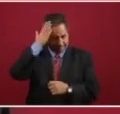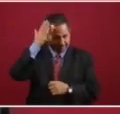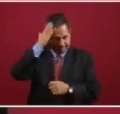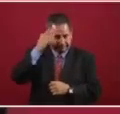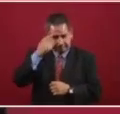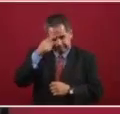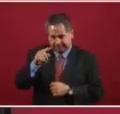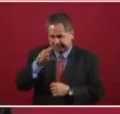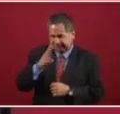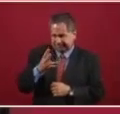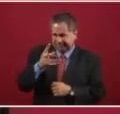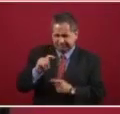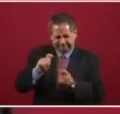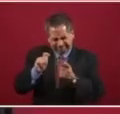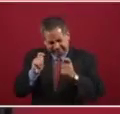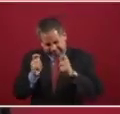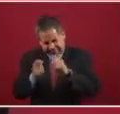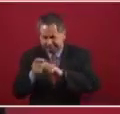Entonces,